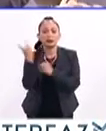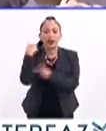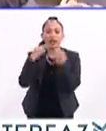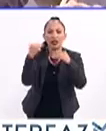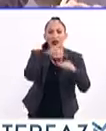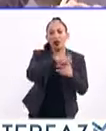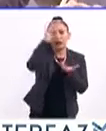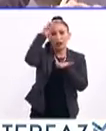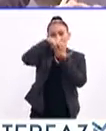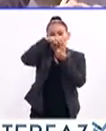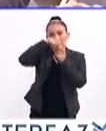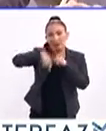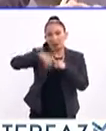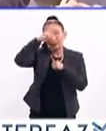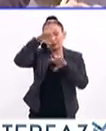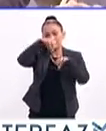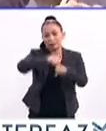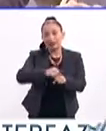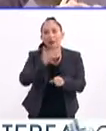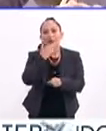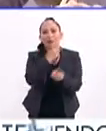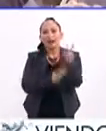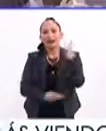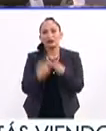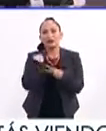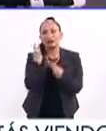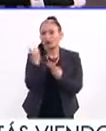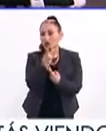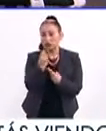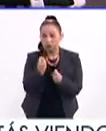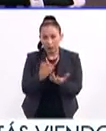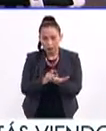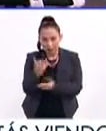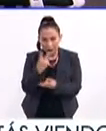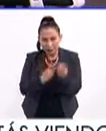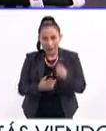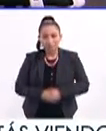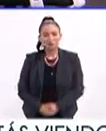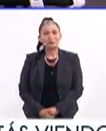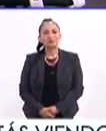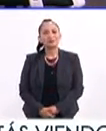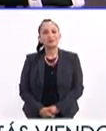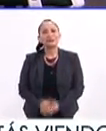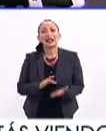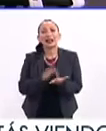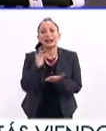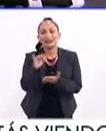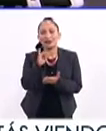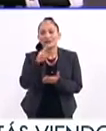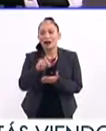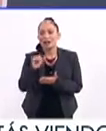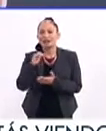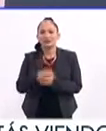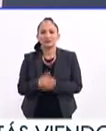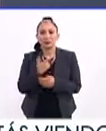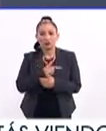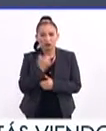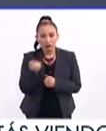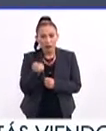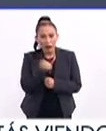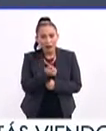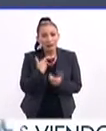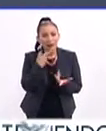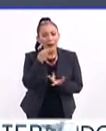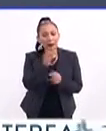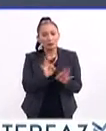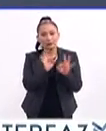llegada de Hernán Cortés a nuestro país. Bienvenidos a los dos, muchísimas gracias por estar con nosotros. Gracias, Iván. Buenos Iván. días. Un placer saludarlos, hablar